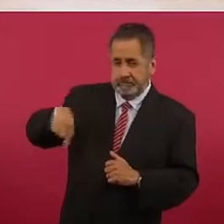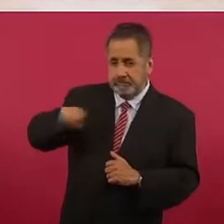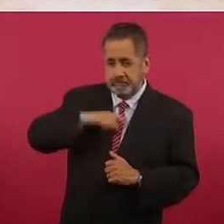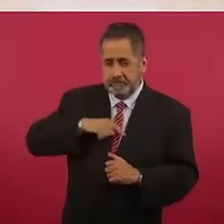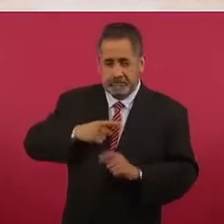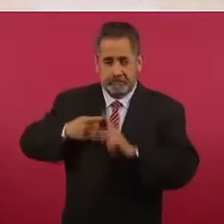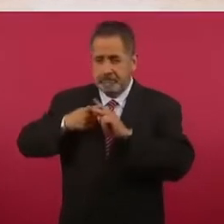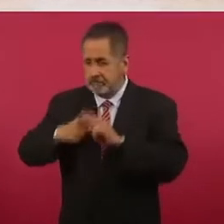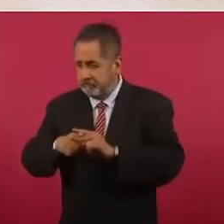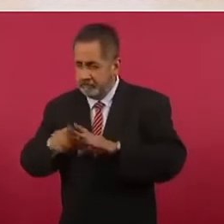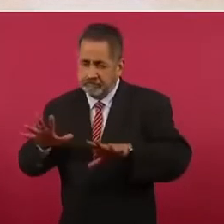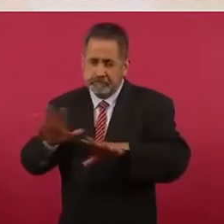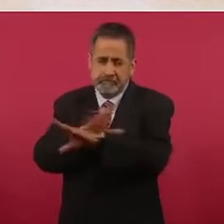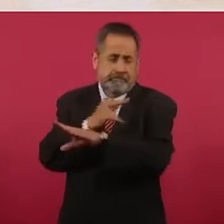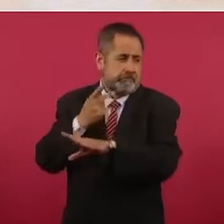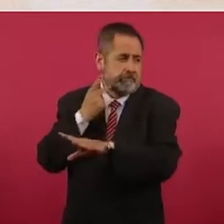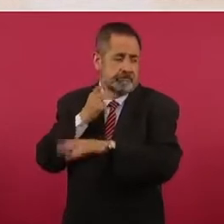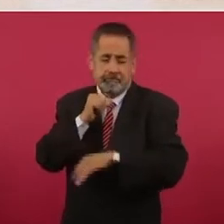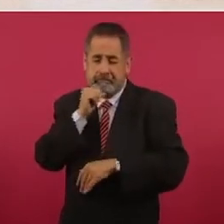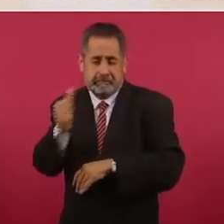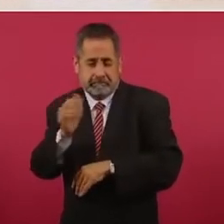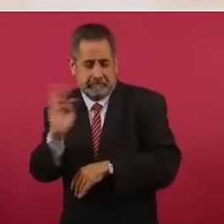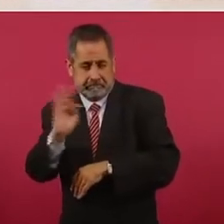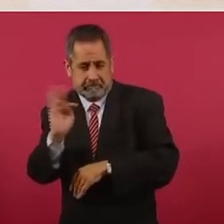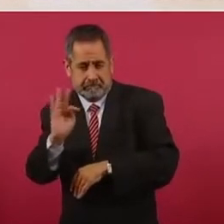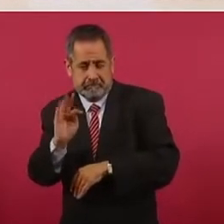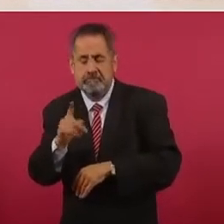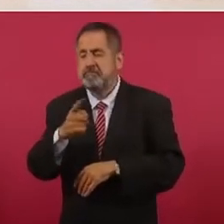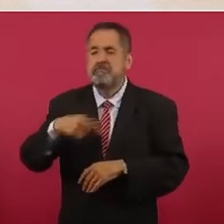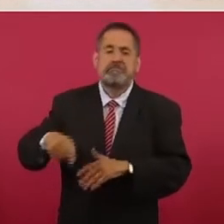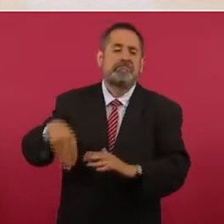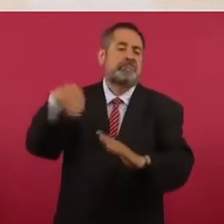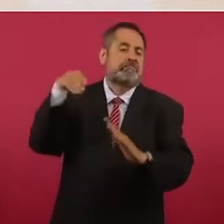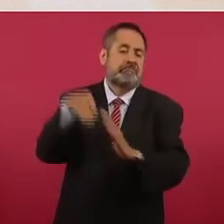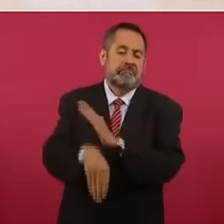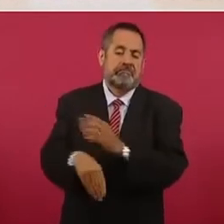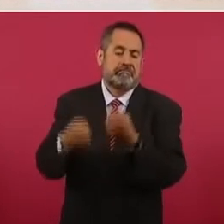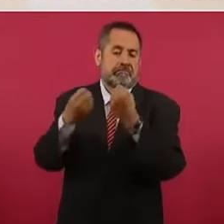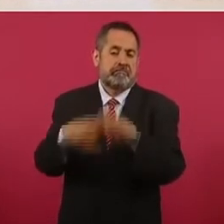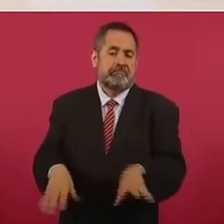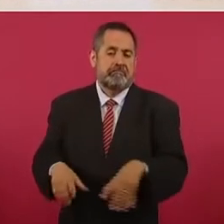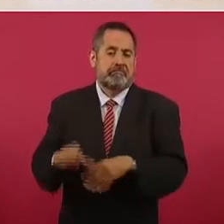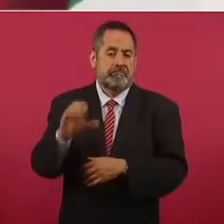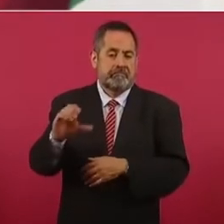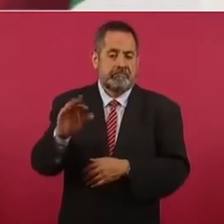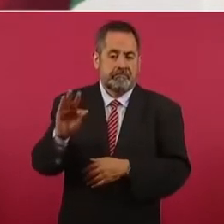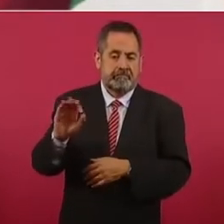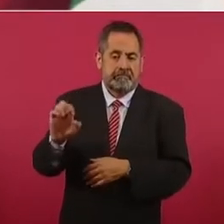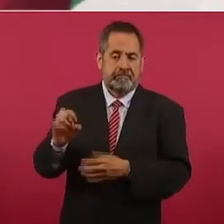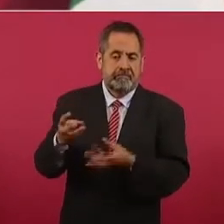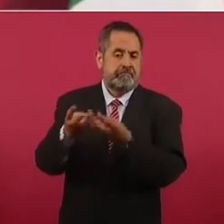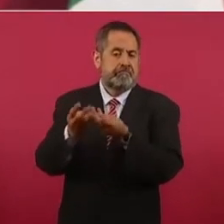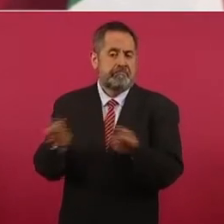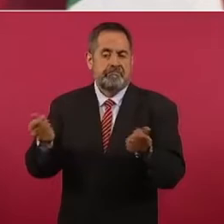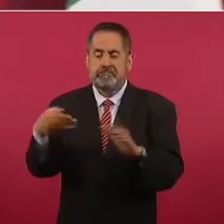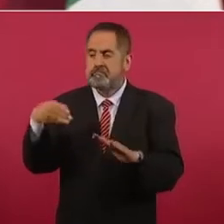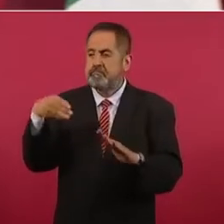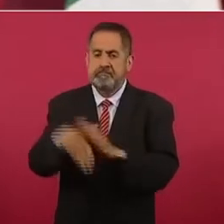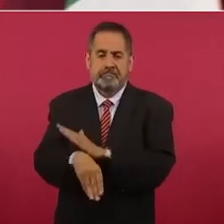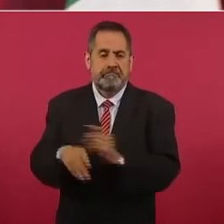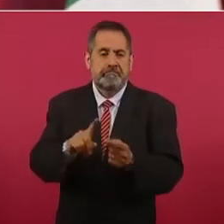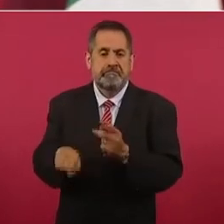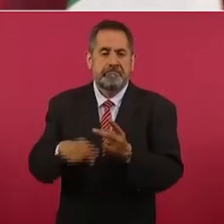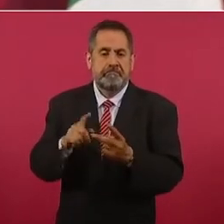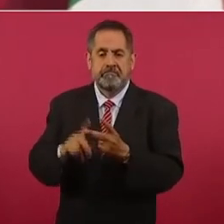este cambio de política, pues hubiesen acabado con la Comisión Federal de Electricidad,